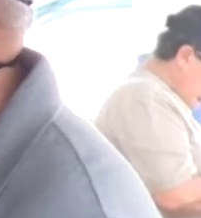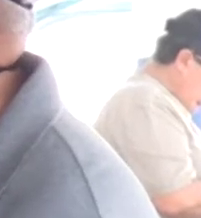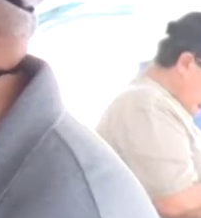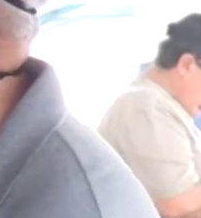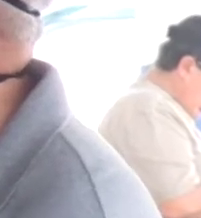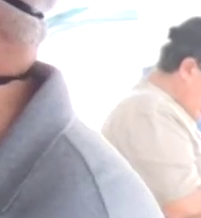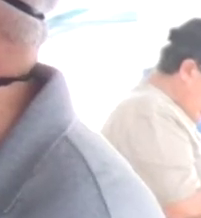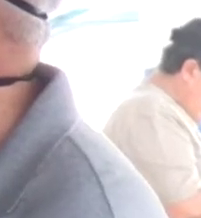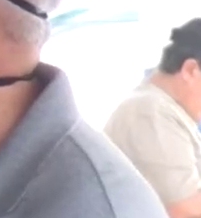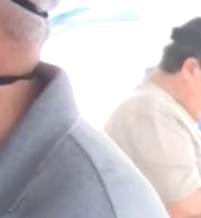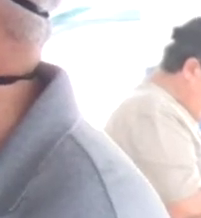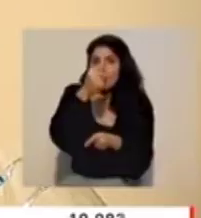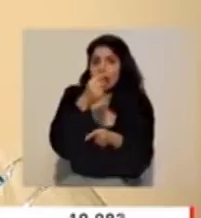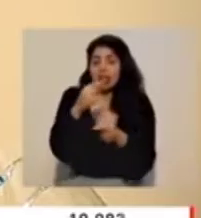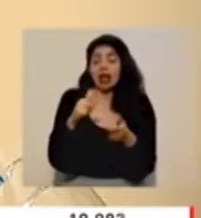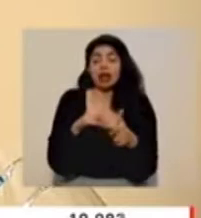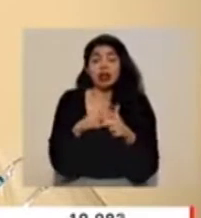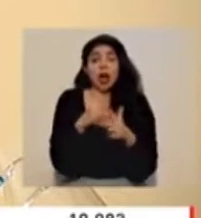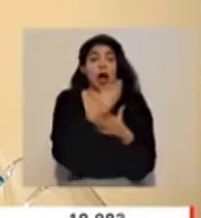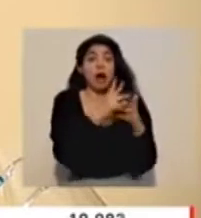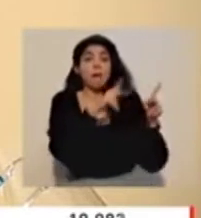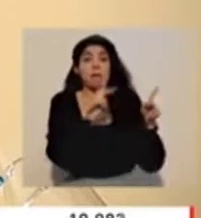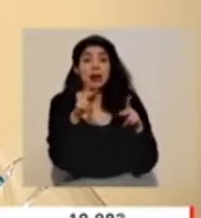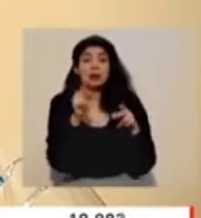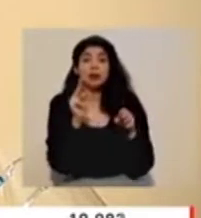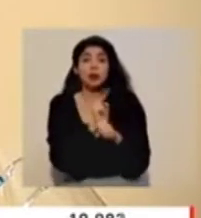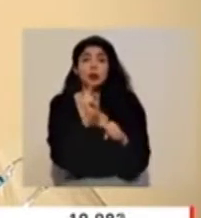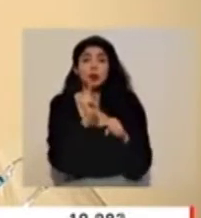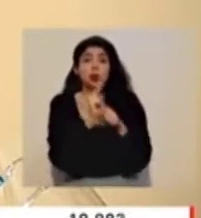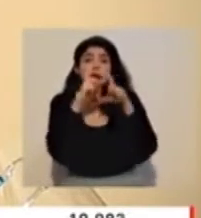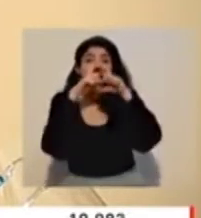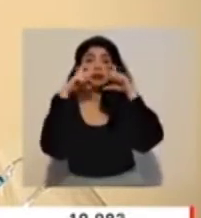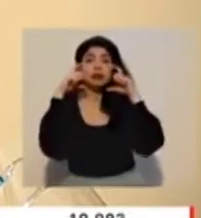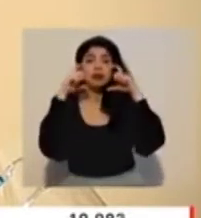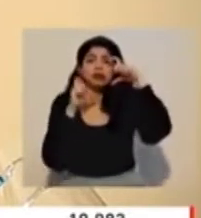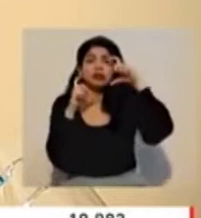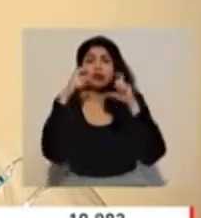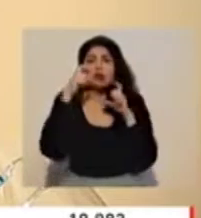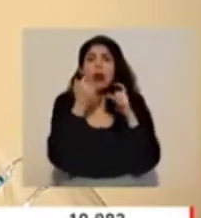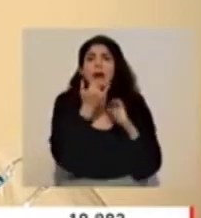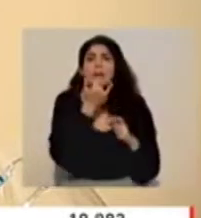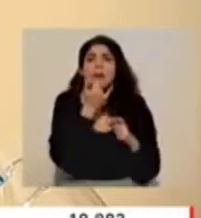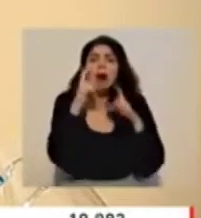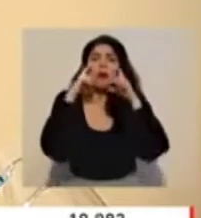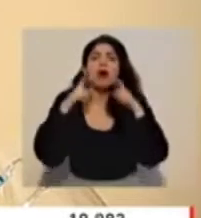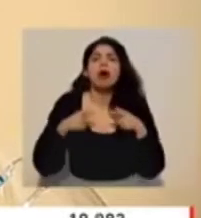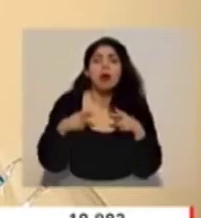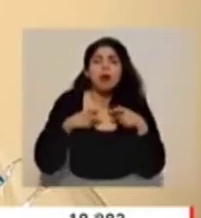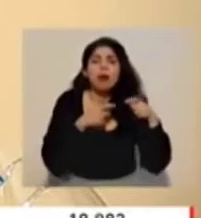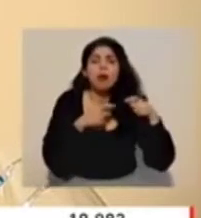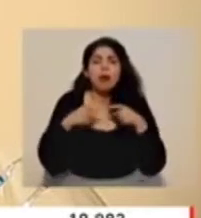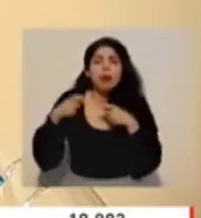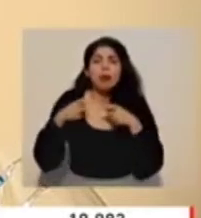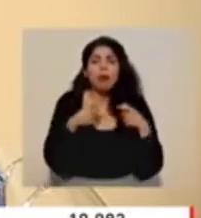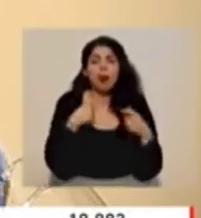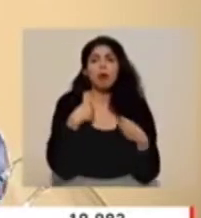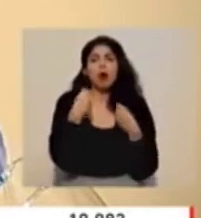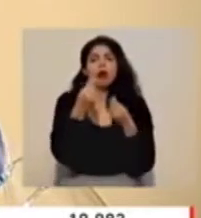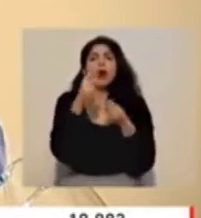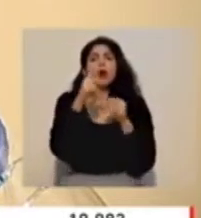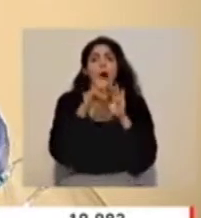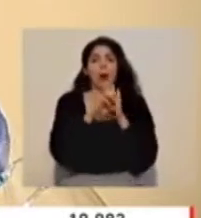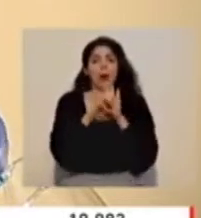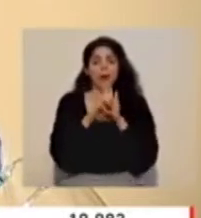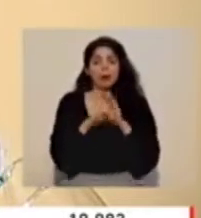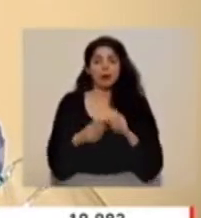mascarilla. Entonces, hay gente que ha usado las mascarillas y las sigue utilizando de forma inadecuada. Las andan como guindando y voy a hacer una